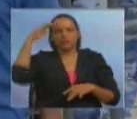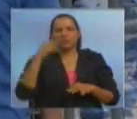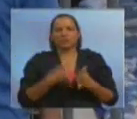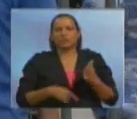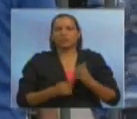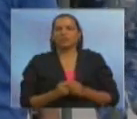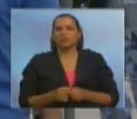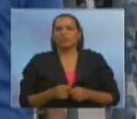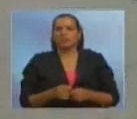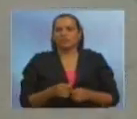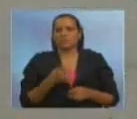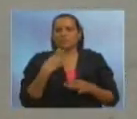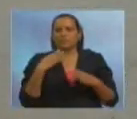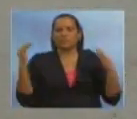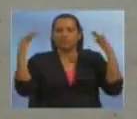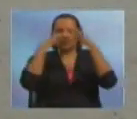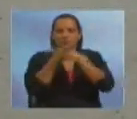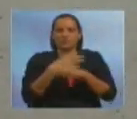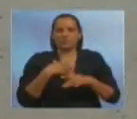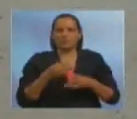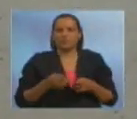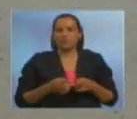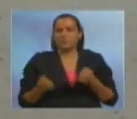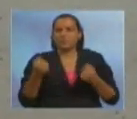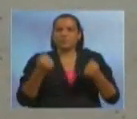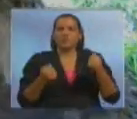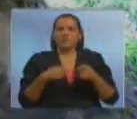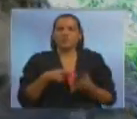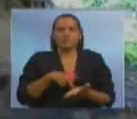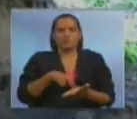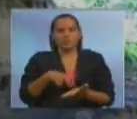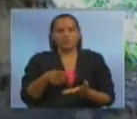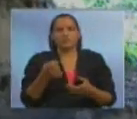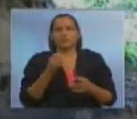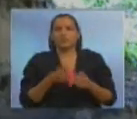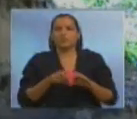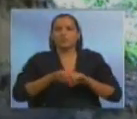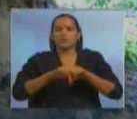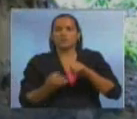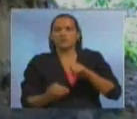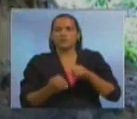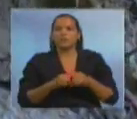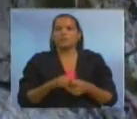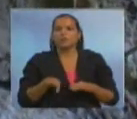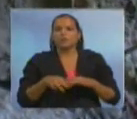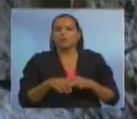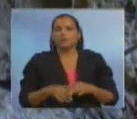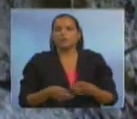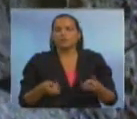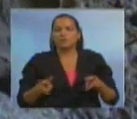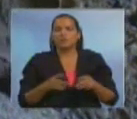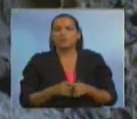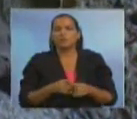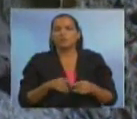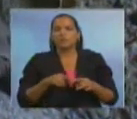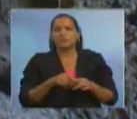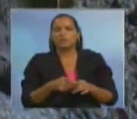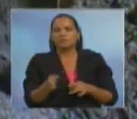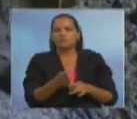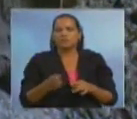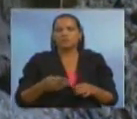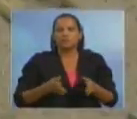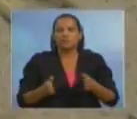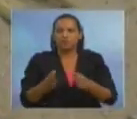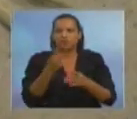Nacional, porque la estructura donde se encuentra el paso vehicular y peatonal presenta deterioros en la placa y también con partiduras en el